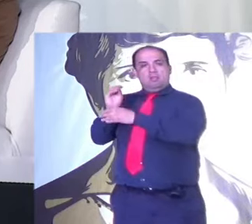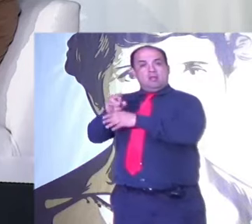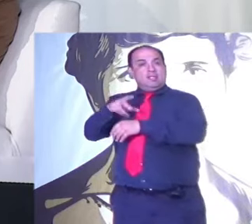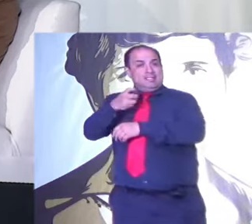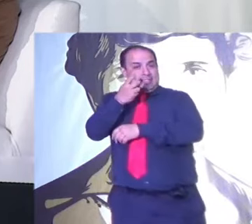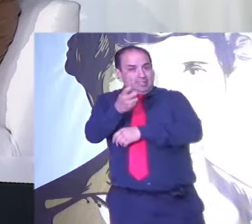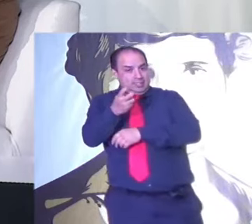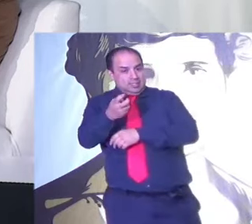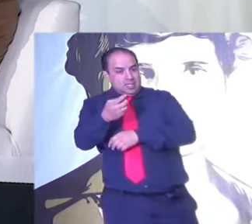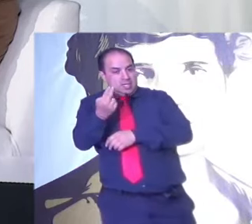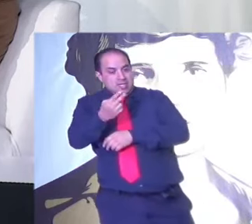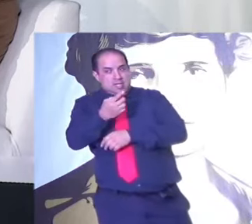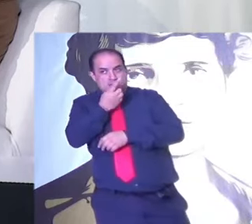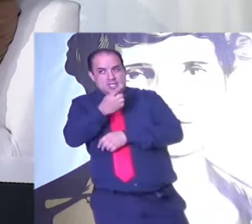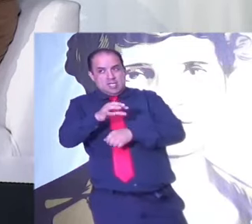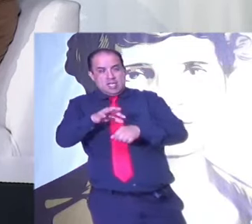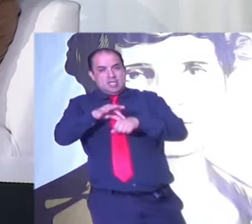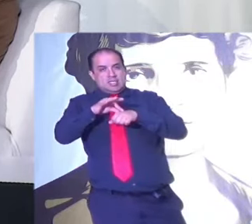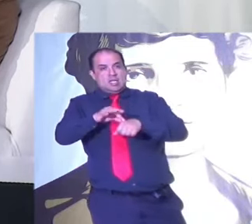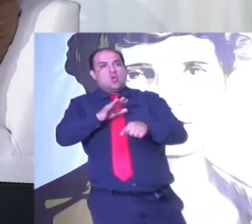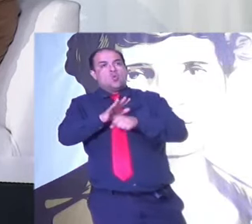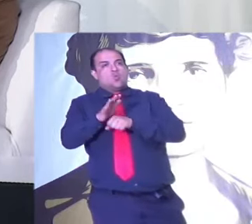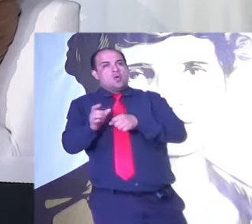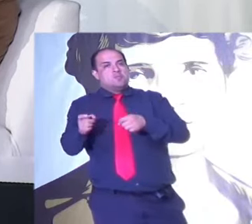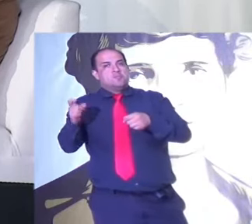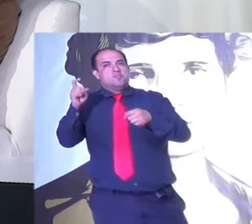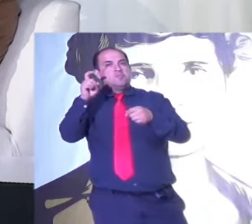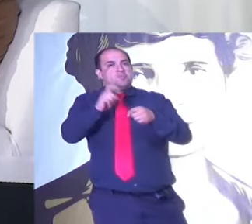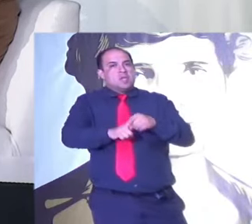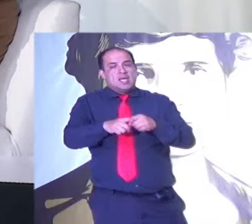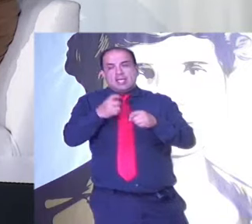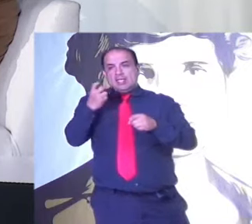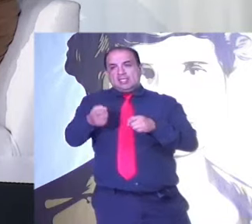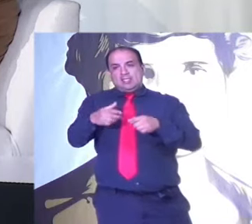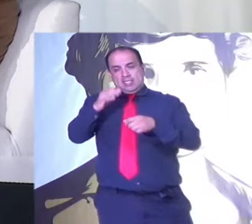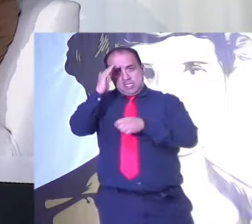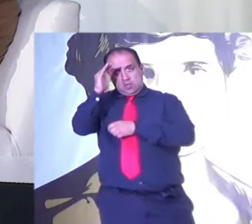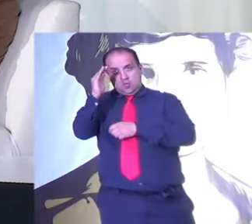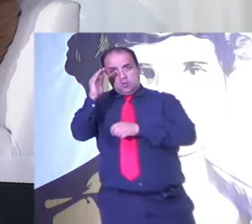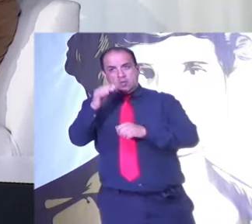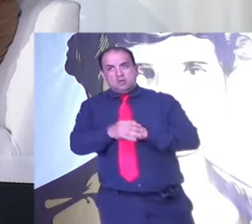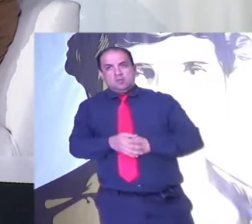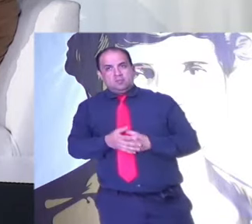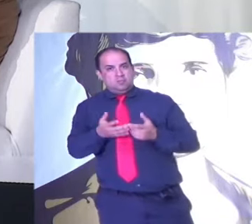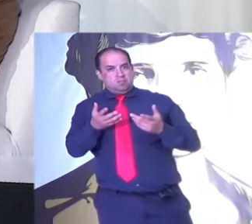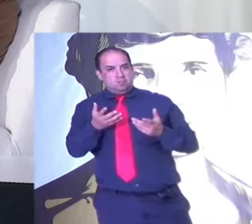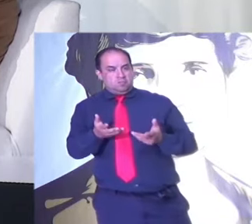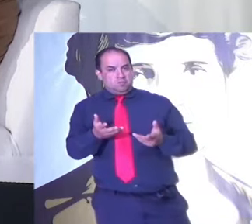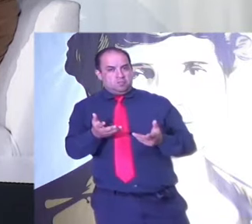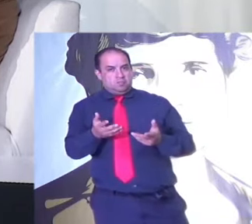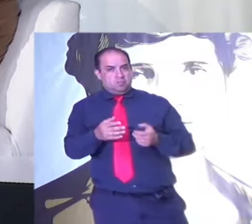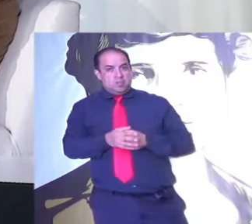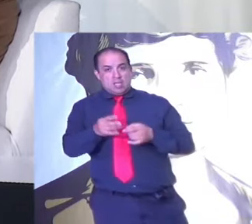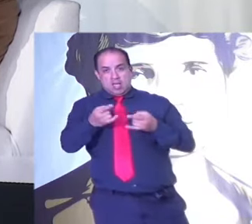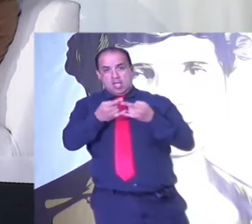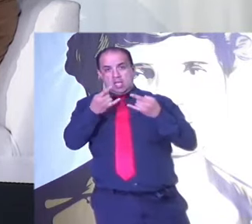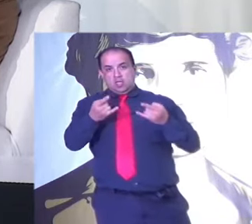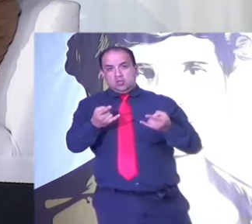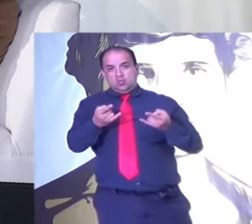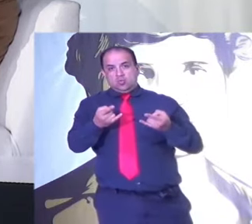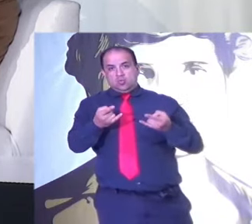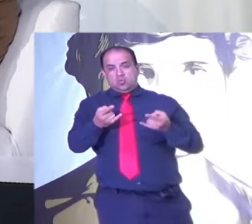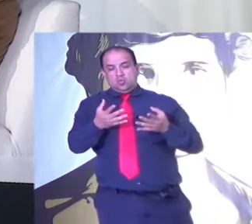entonces, ¿a qué realidad pertenece este señor, ¿no? Y bueno, el cuento en sí, fíjate que yo